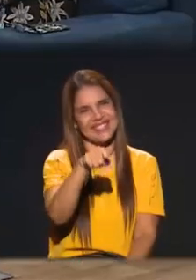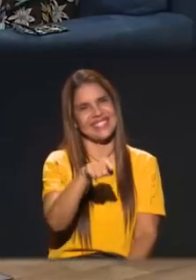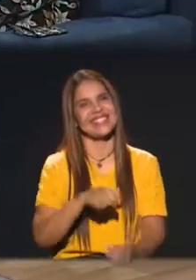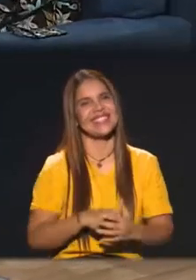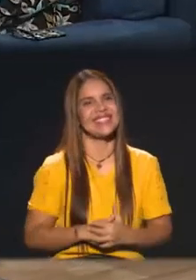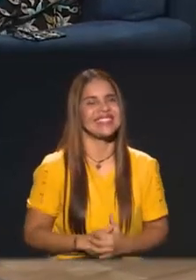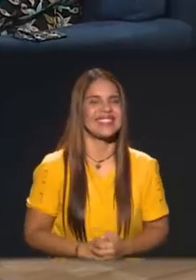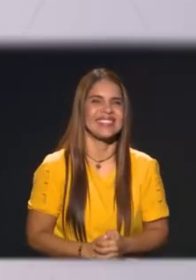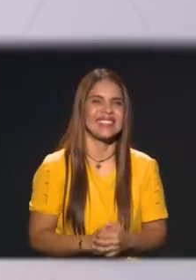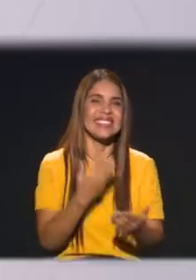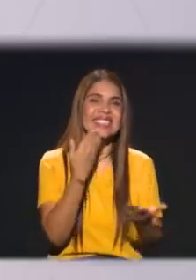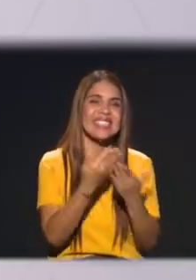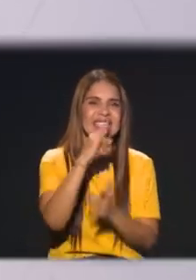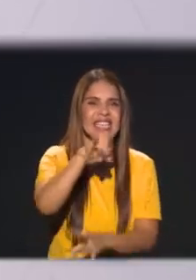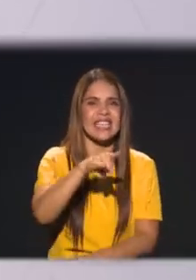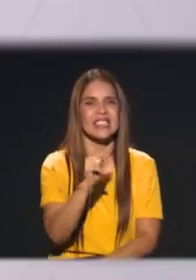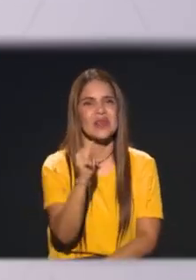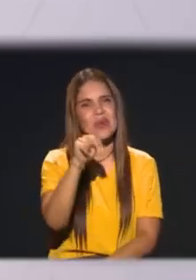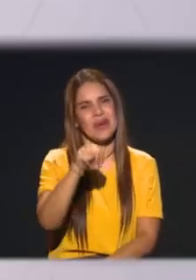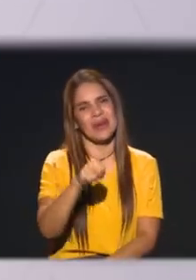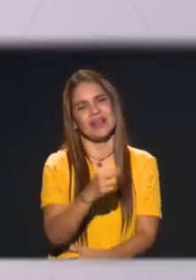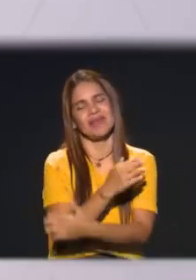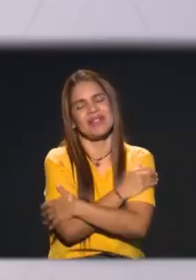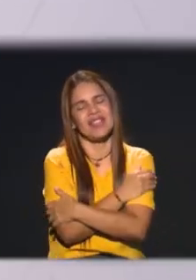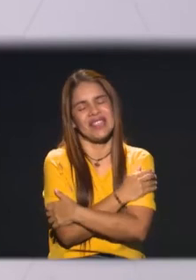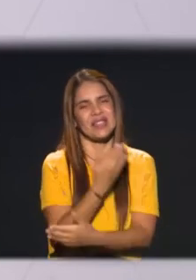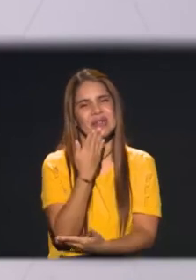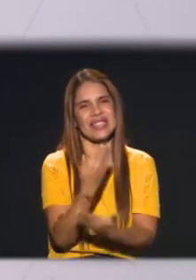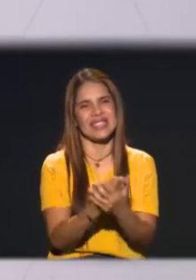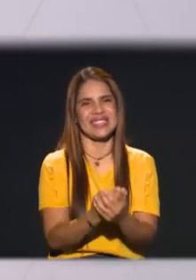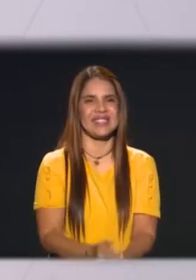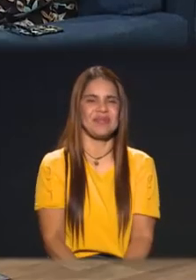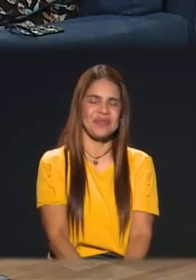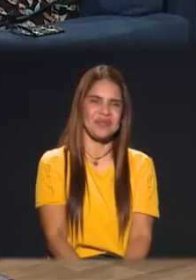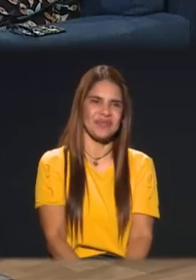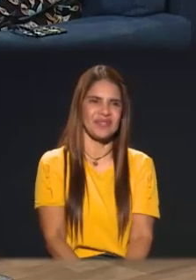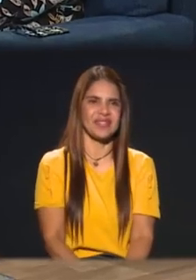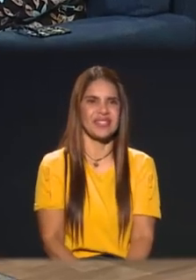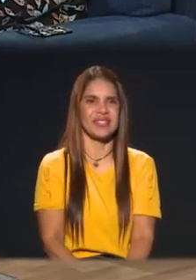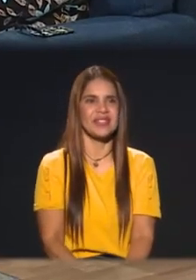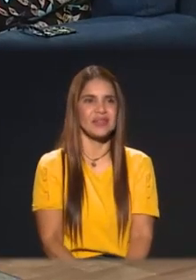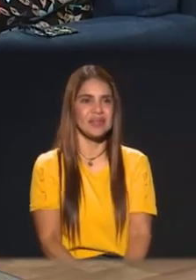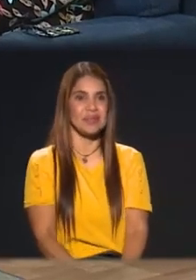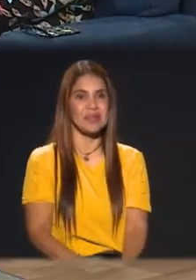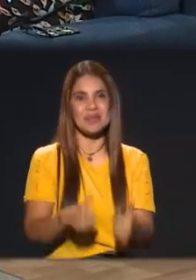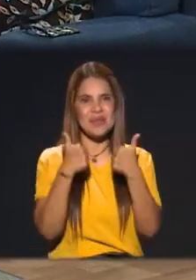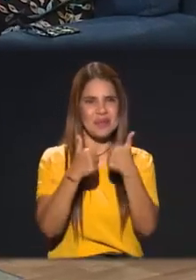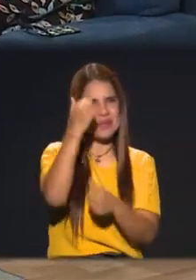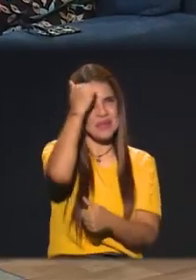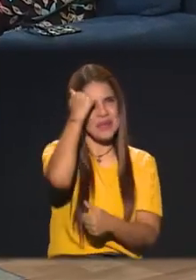José, gracias por esa llamada. Te mandamos un abrazo gigante desde acá, desde el CES. ¿Listo? Están conectados quinto uno todo hoy. Bueno, eso está muy bien, profe. Estoy dando